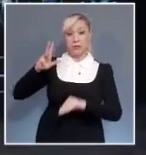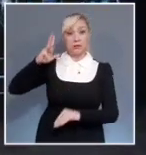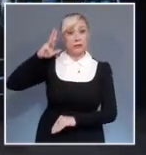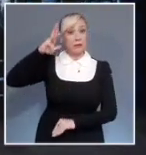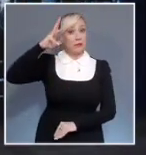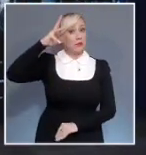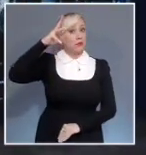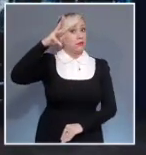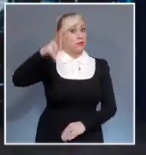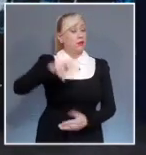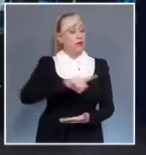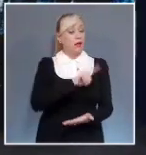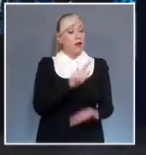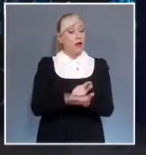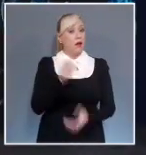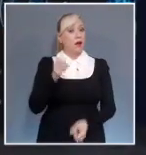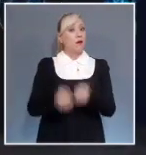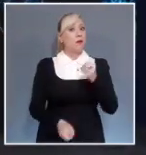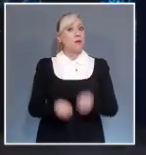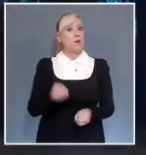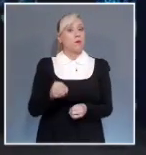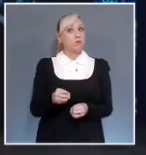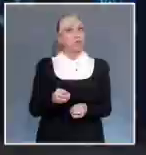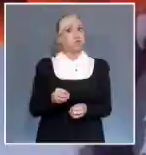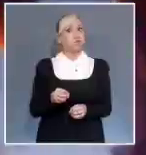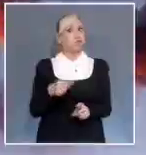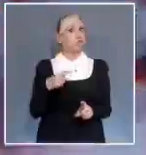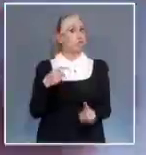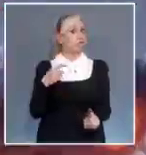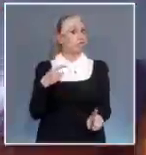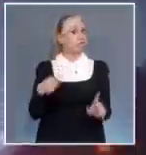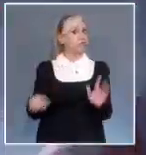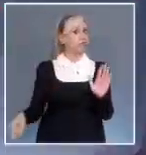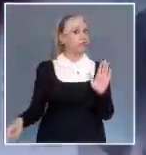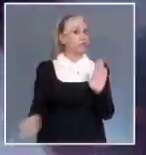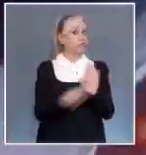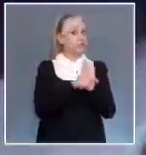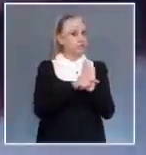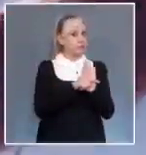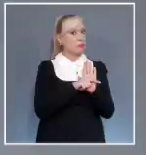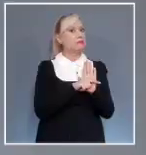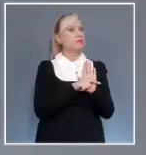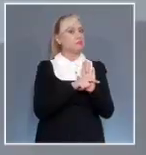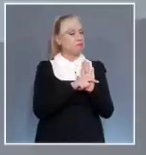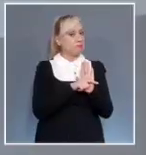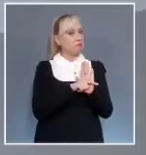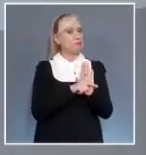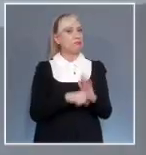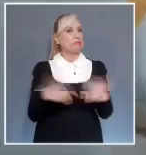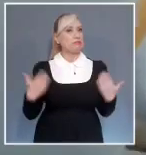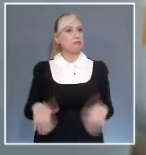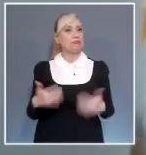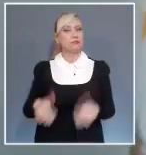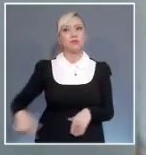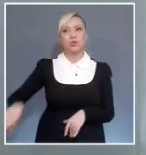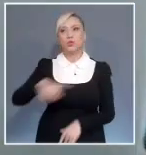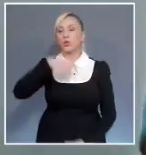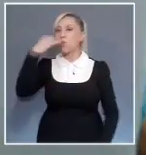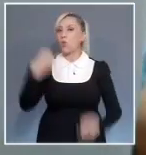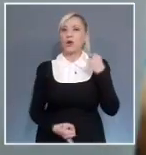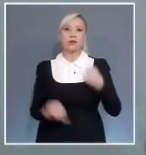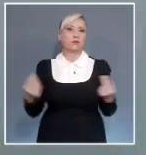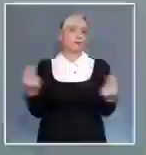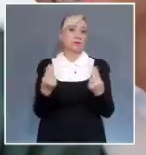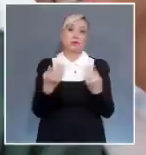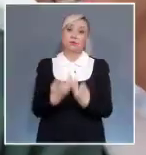derecho serán o no van a ser positivos. El trabajo de las y los jueces será indispensable para delimitar los